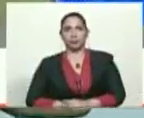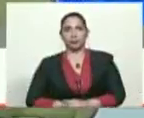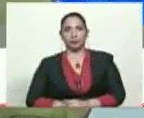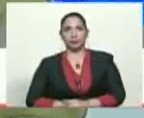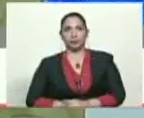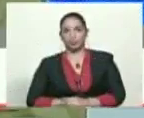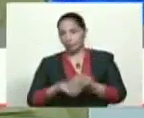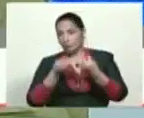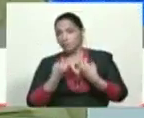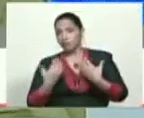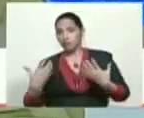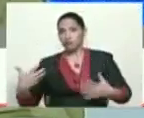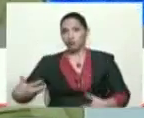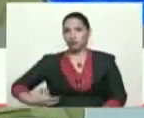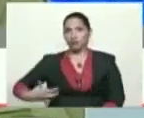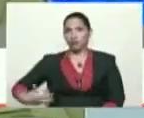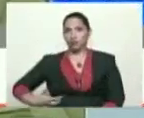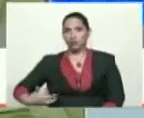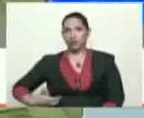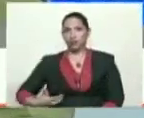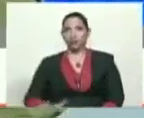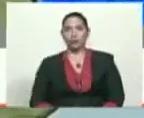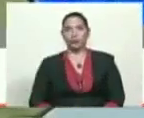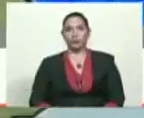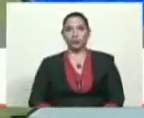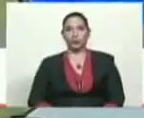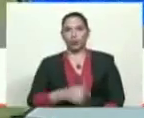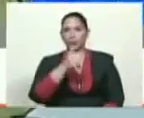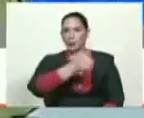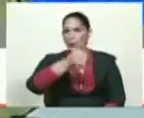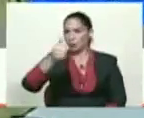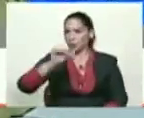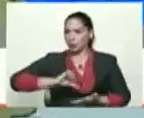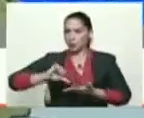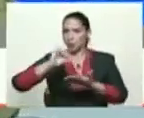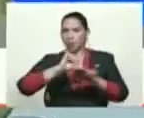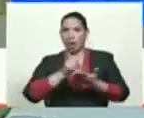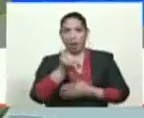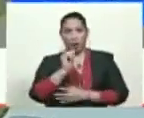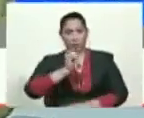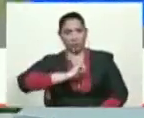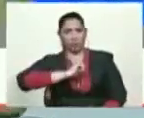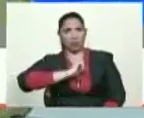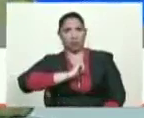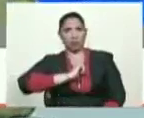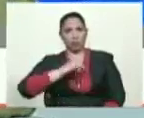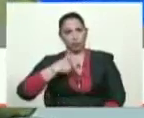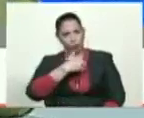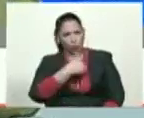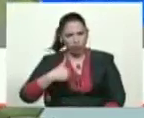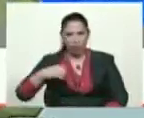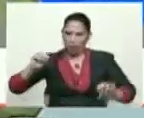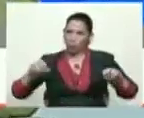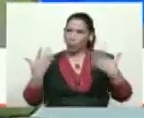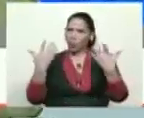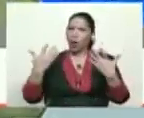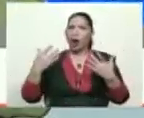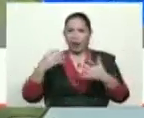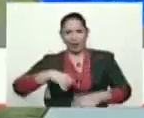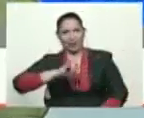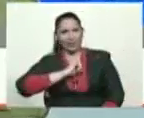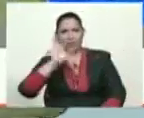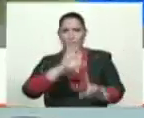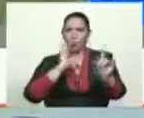del buen humor así cada ciudad tiene su identidad yo quiero lograr la identidad cultural de cada